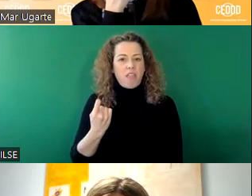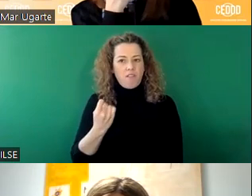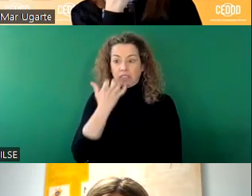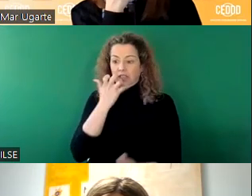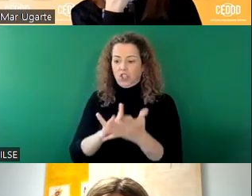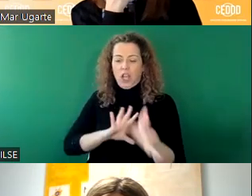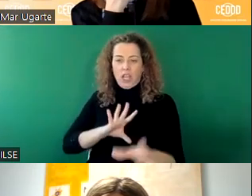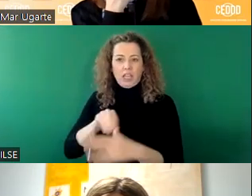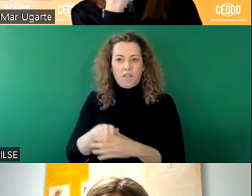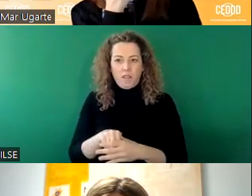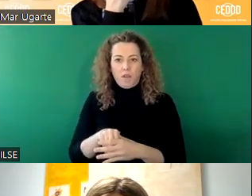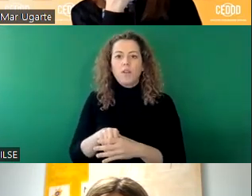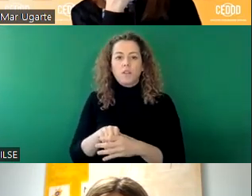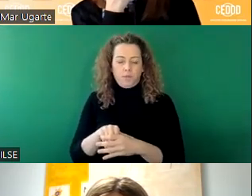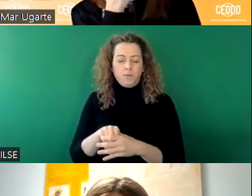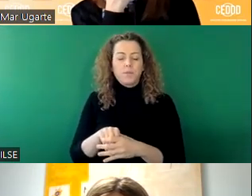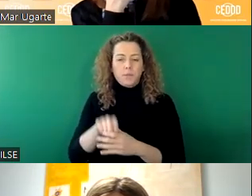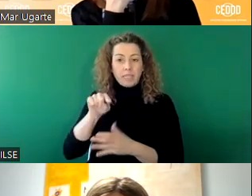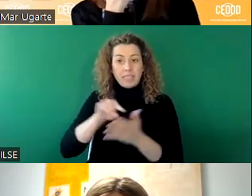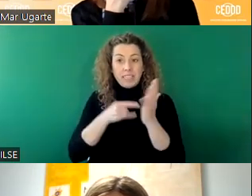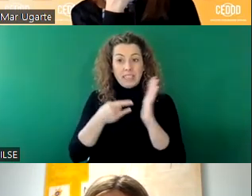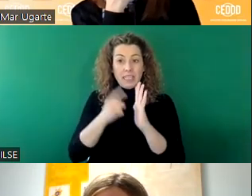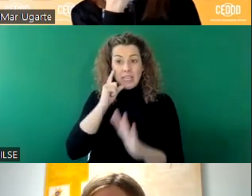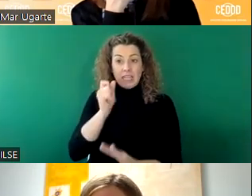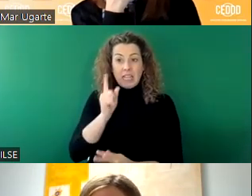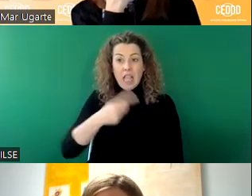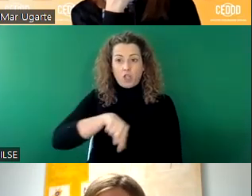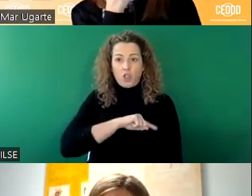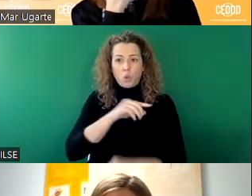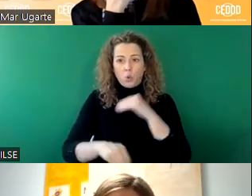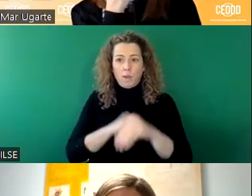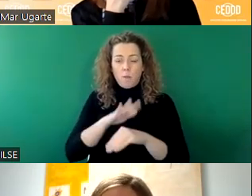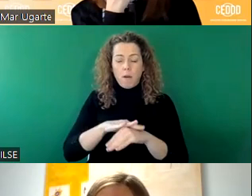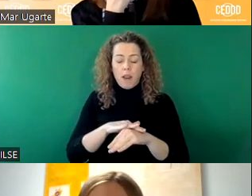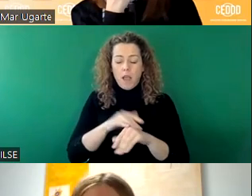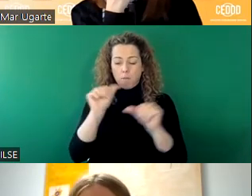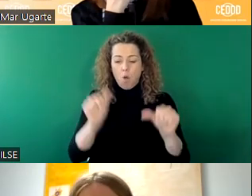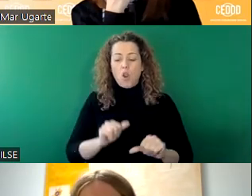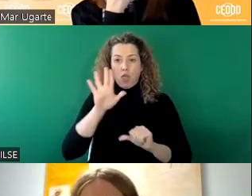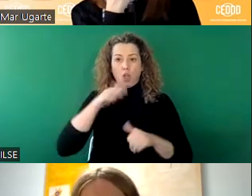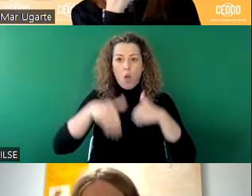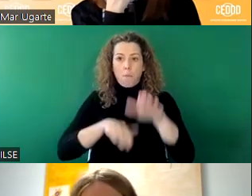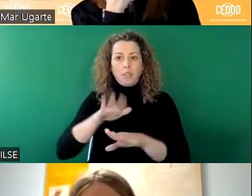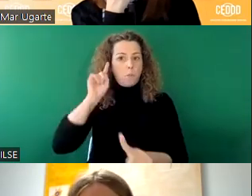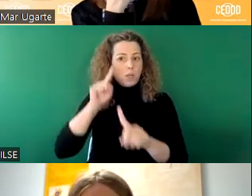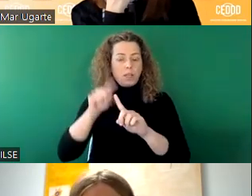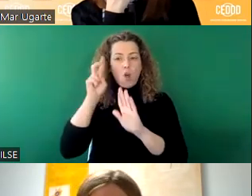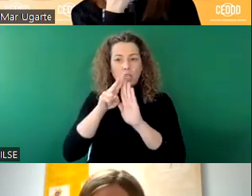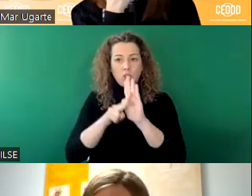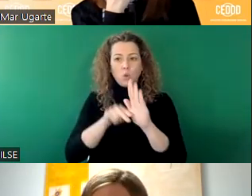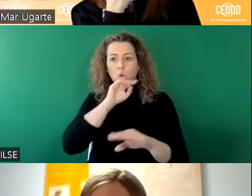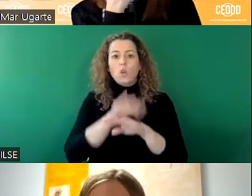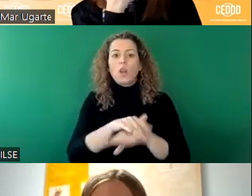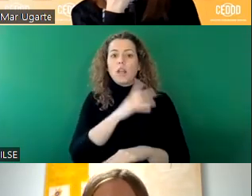intervención. Una de las técnicas que nosotros utilizamos, este modelo de 5 pasos para dar instrucciones, de manera que